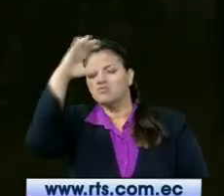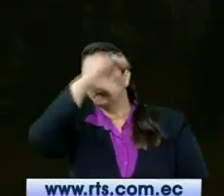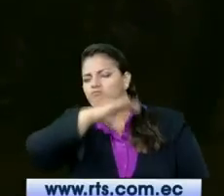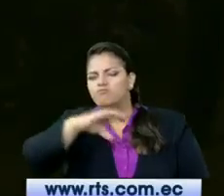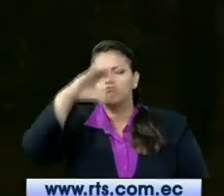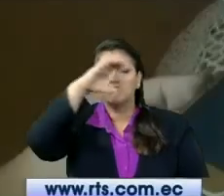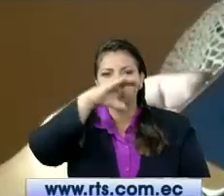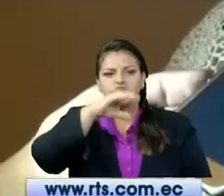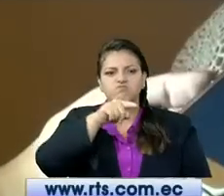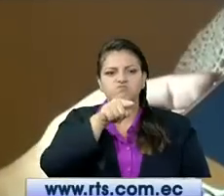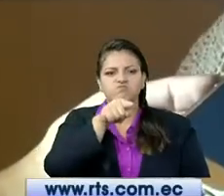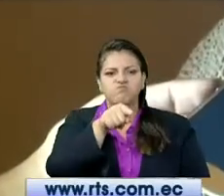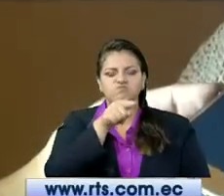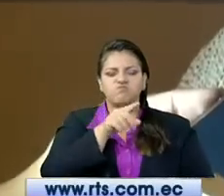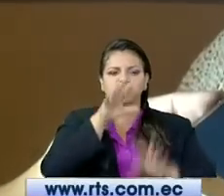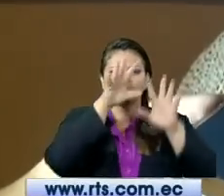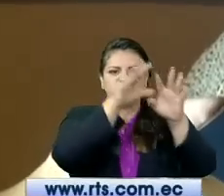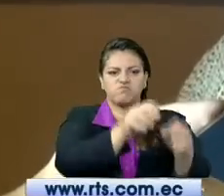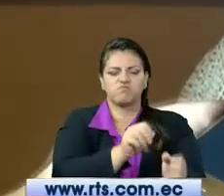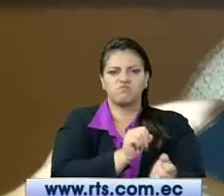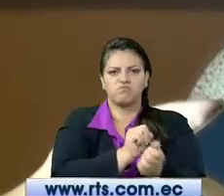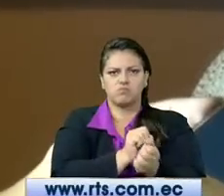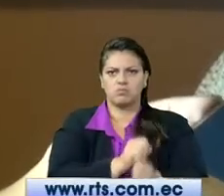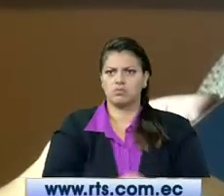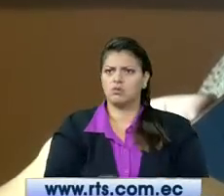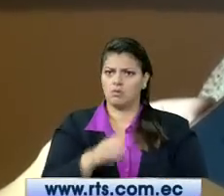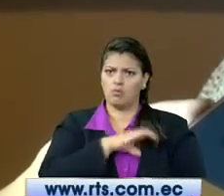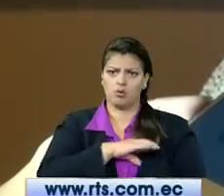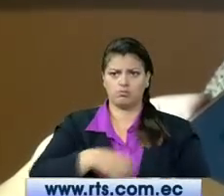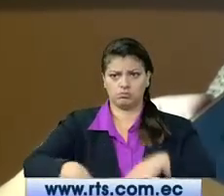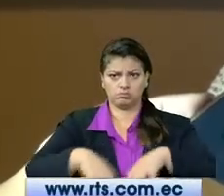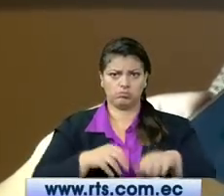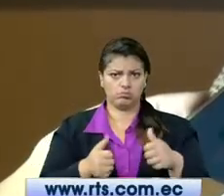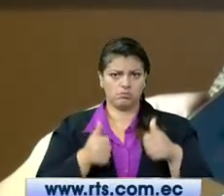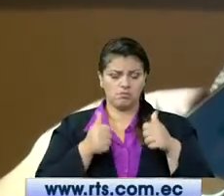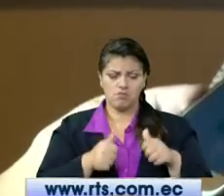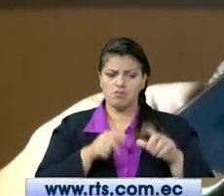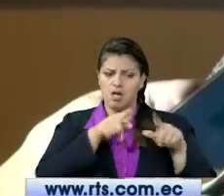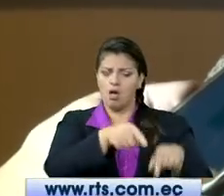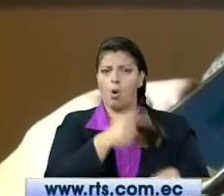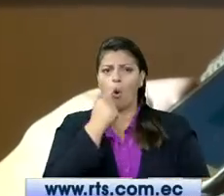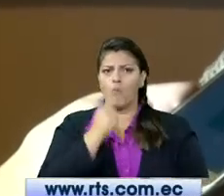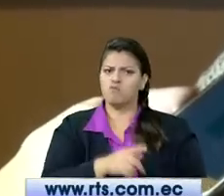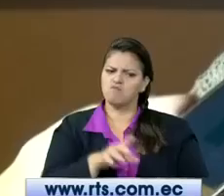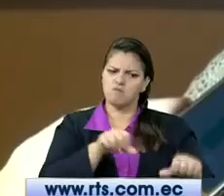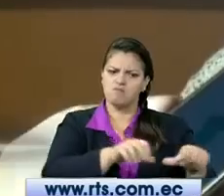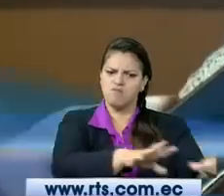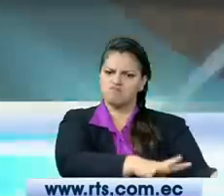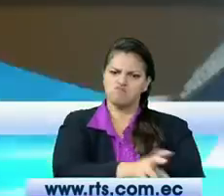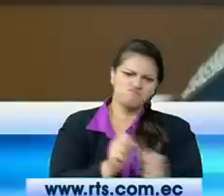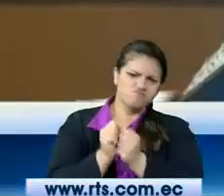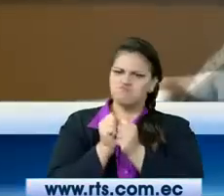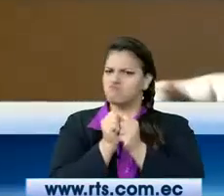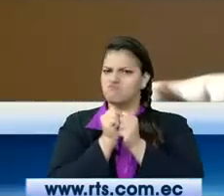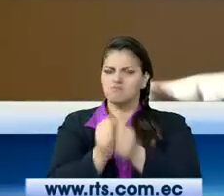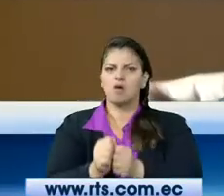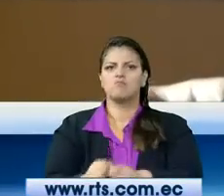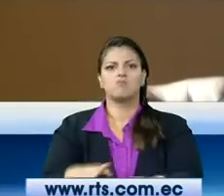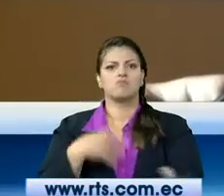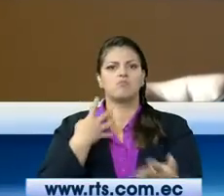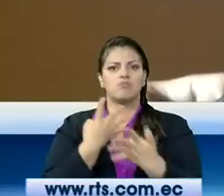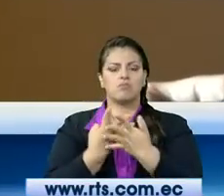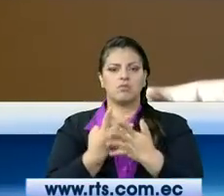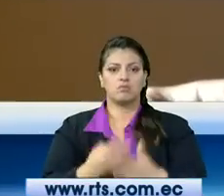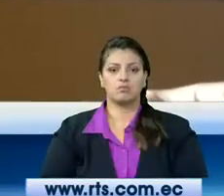supuesto asesino. Los señores policías actuaron bien, lo cogieron y de una lo subieron al patrullero y los llevaron de una vez a la cárcel. Esperamos que